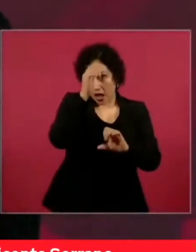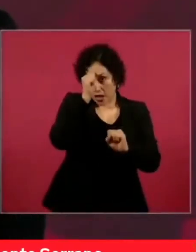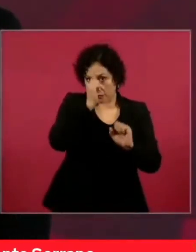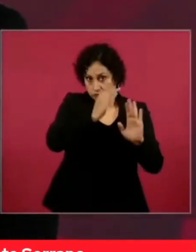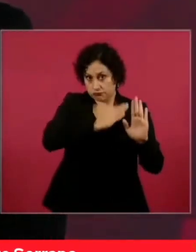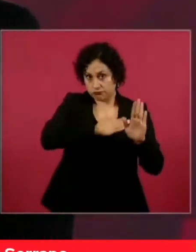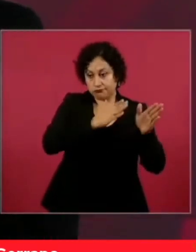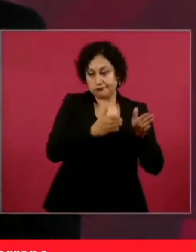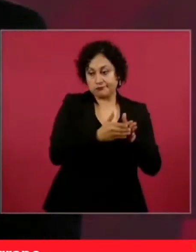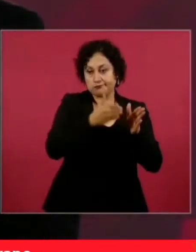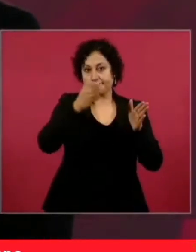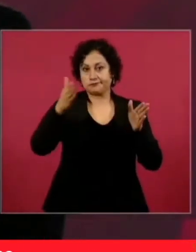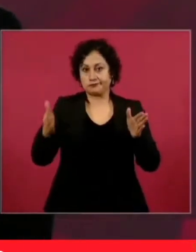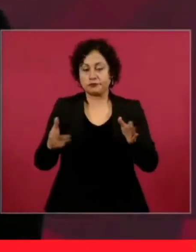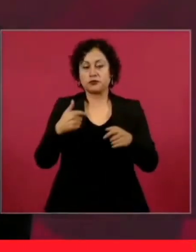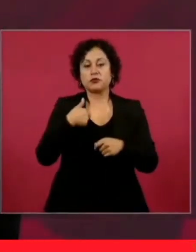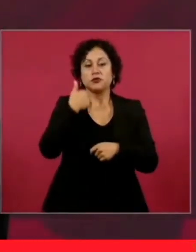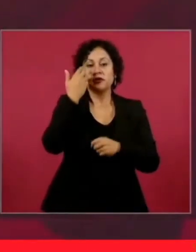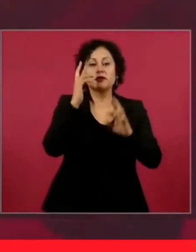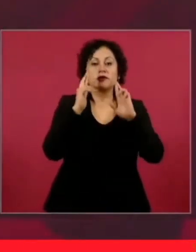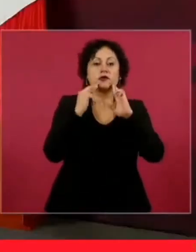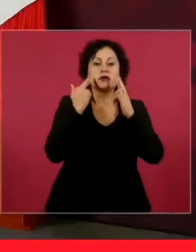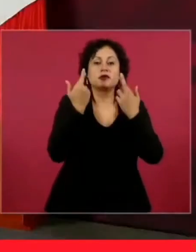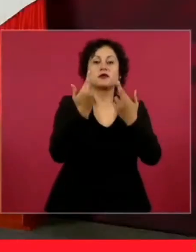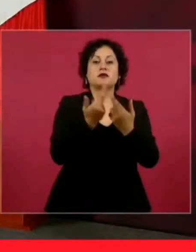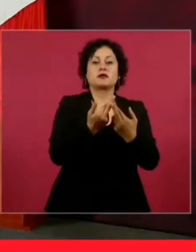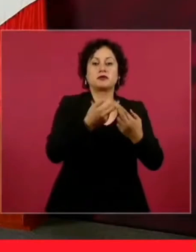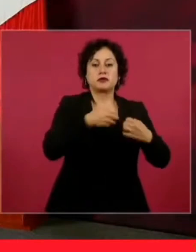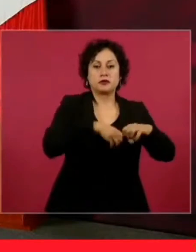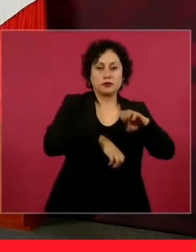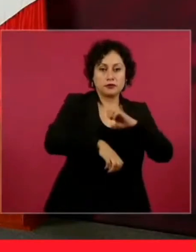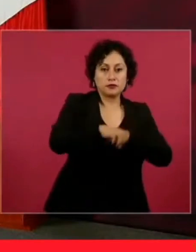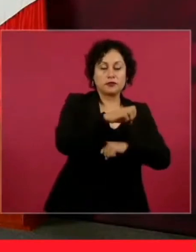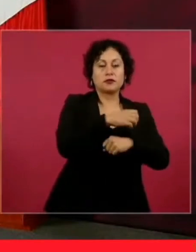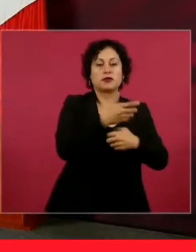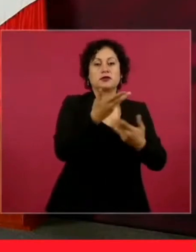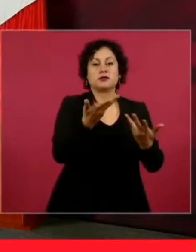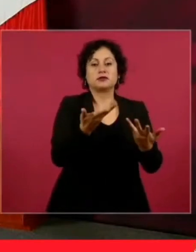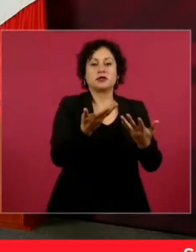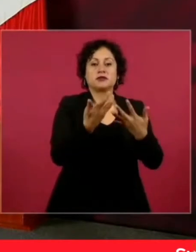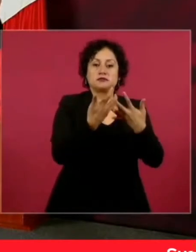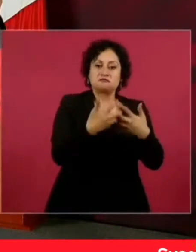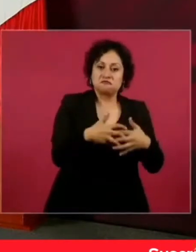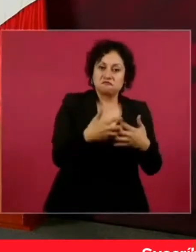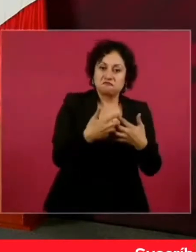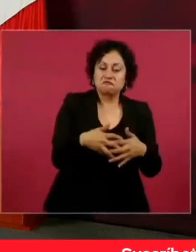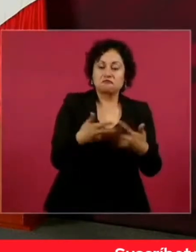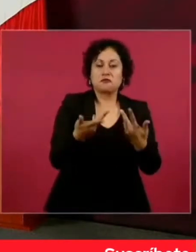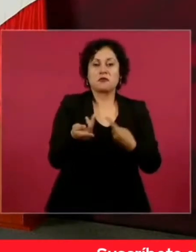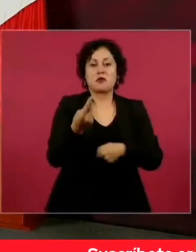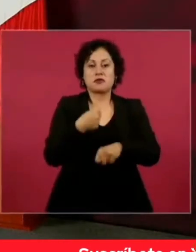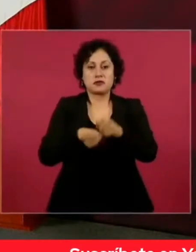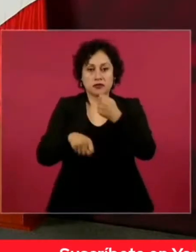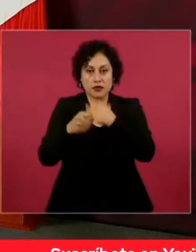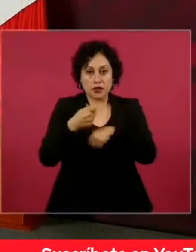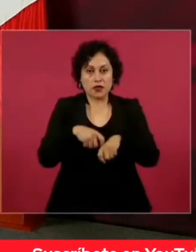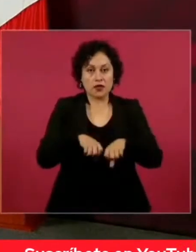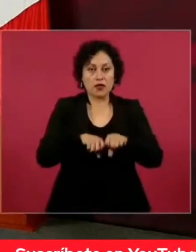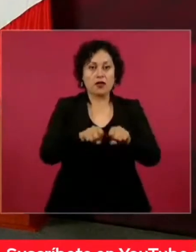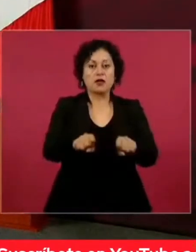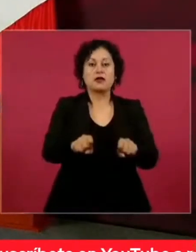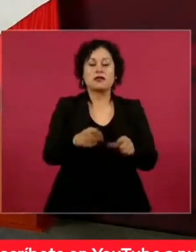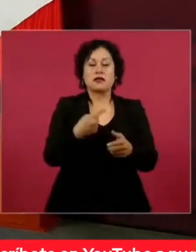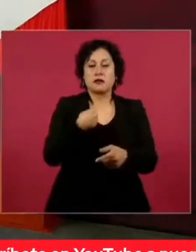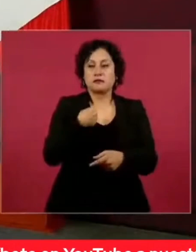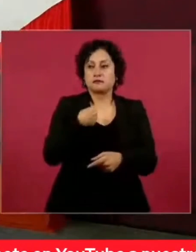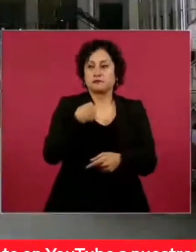productores, con industriales, con las tiendas de distribución. Quedamos con el procurador de